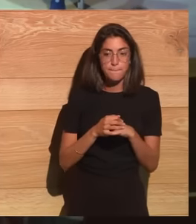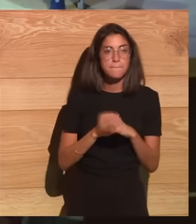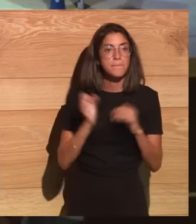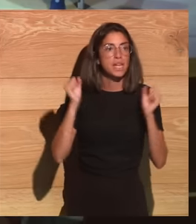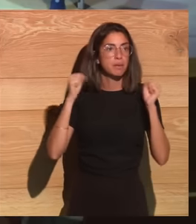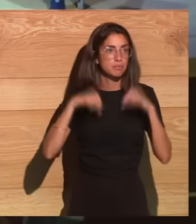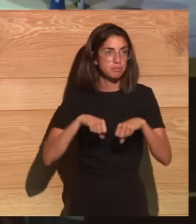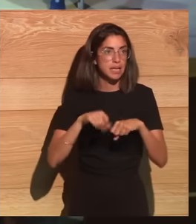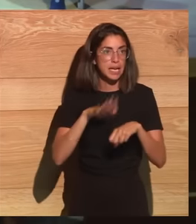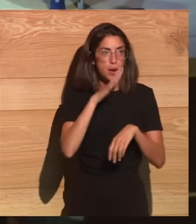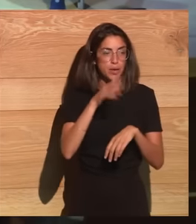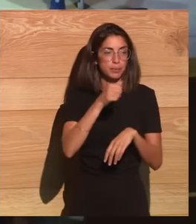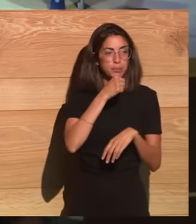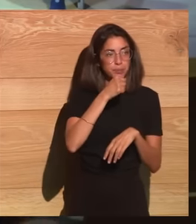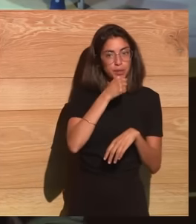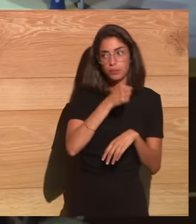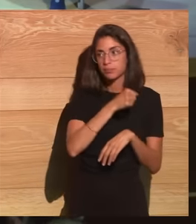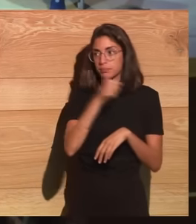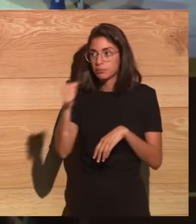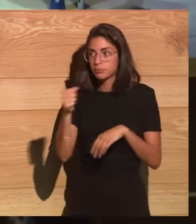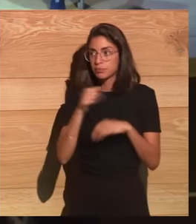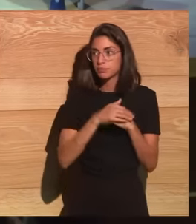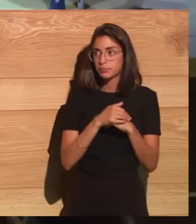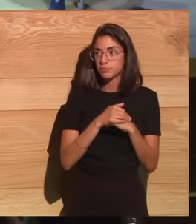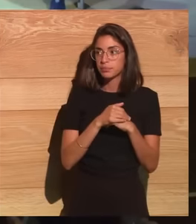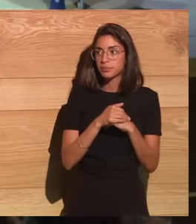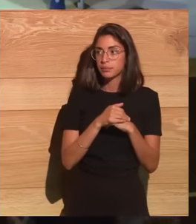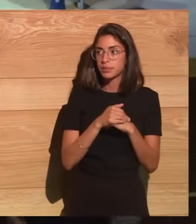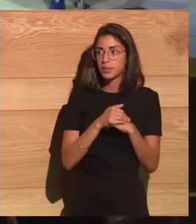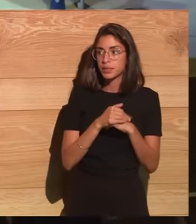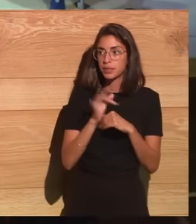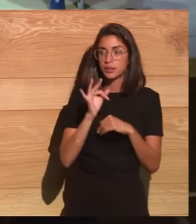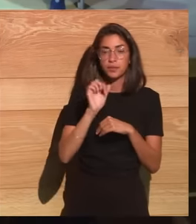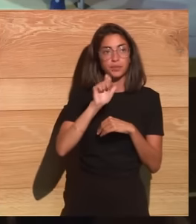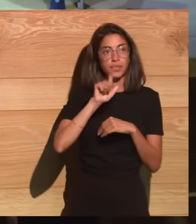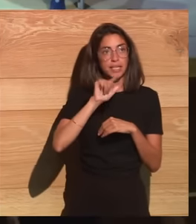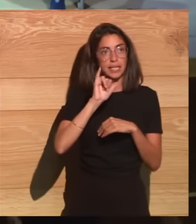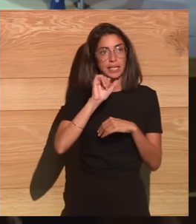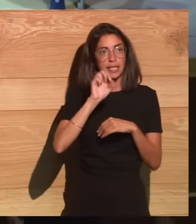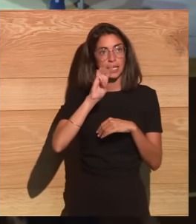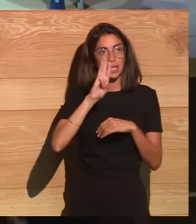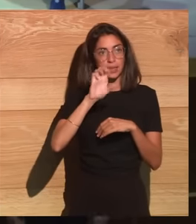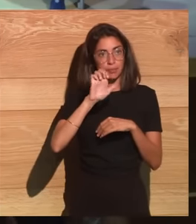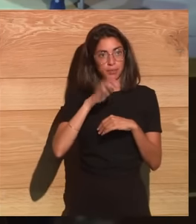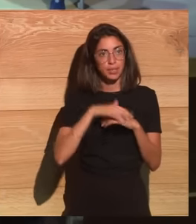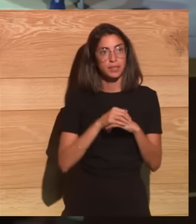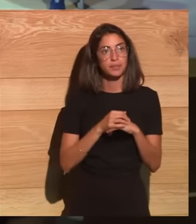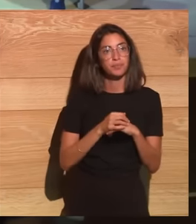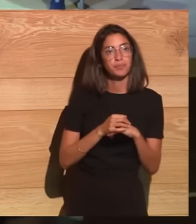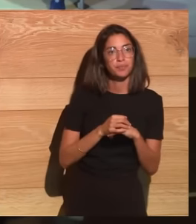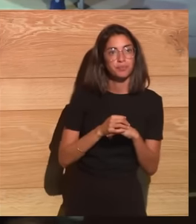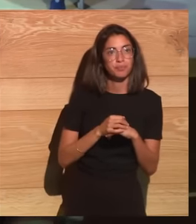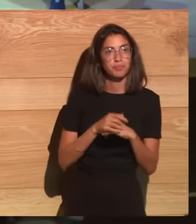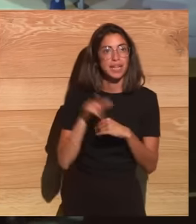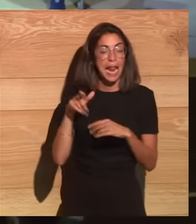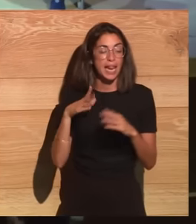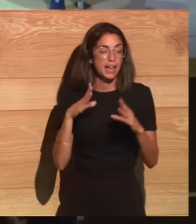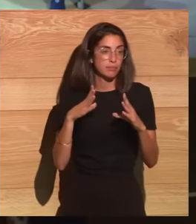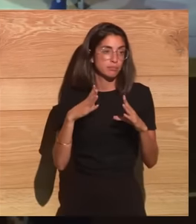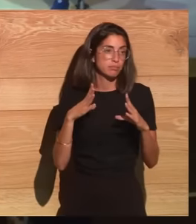Vale, están yendo solo que, hacia mi solo que él ha estudiado en Harvard. Felipe, adelante. Ha estudiado en Harvard, dice.